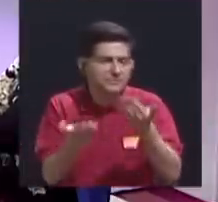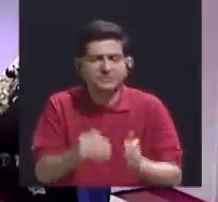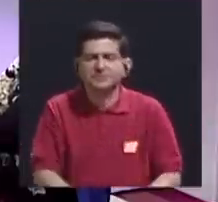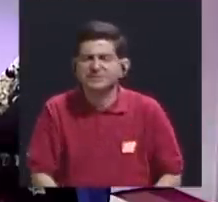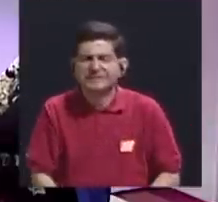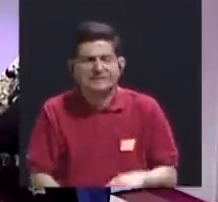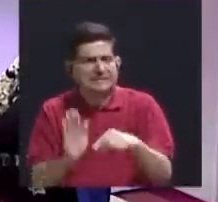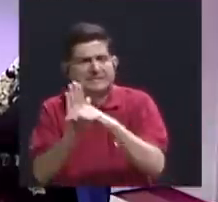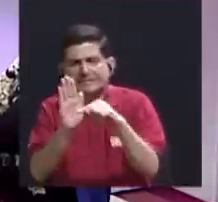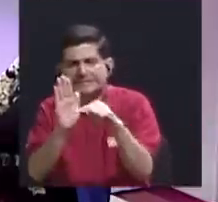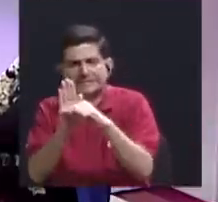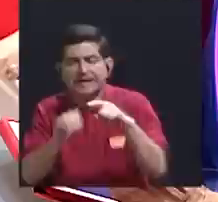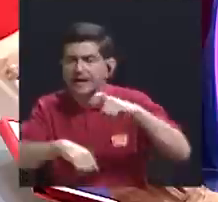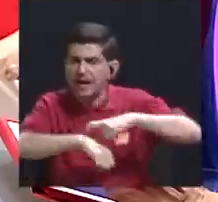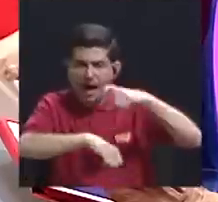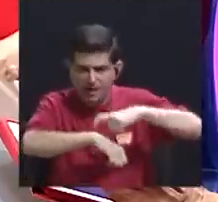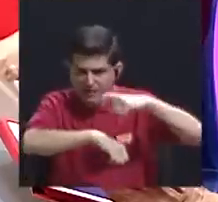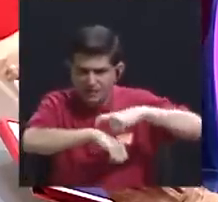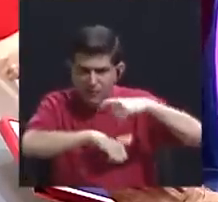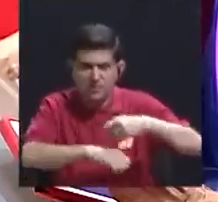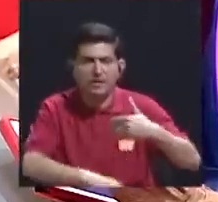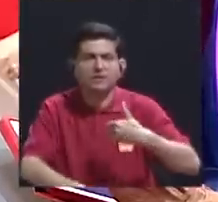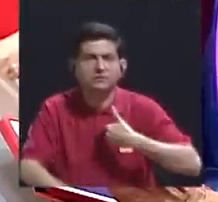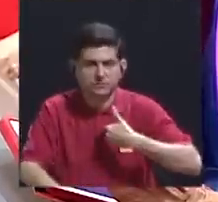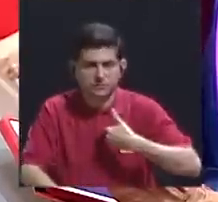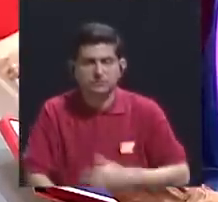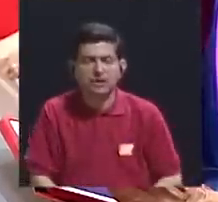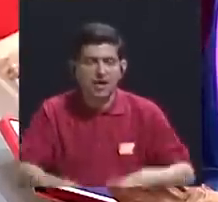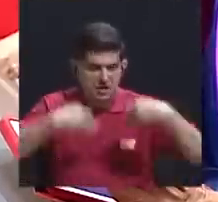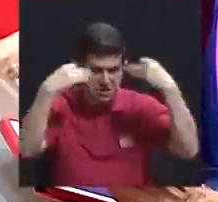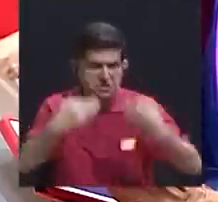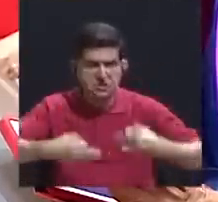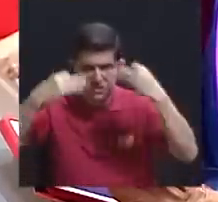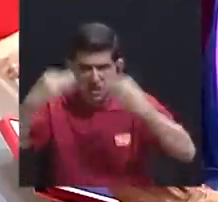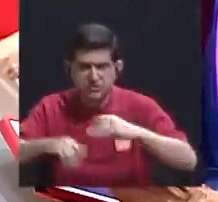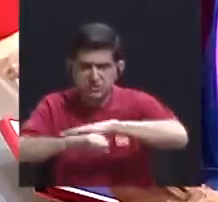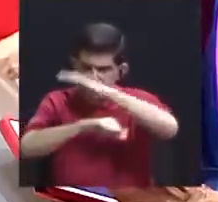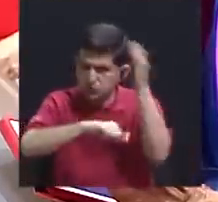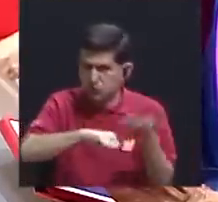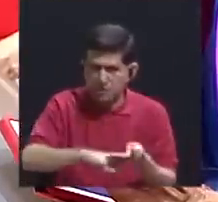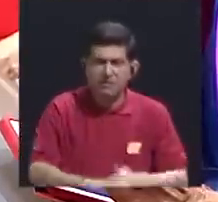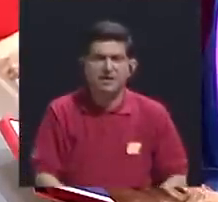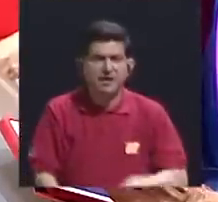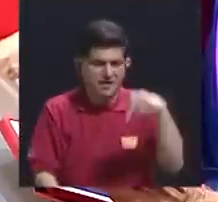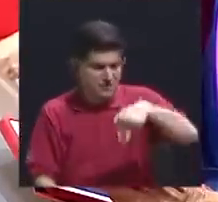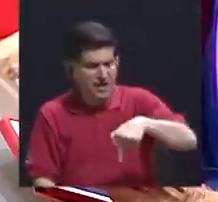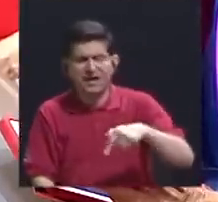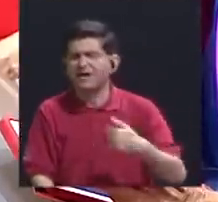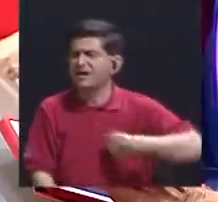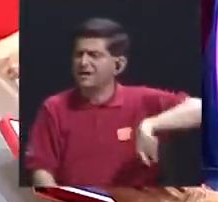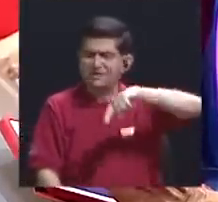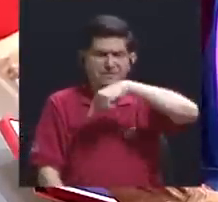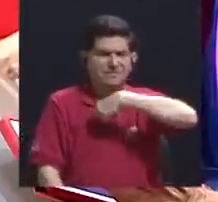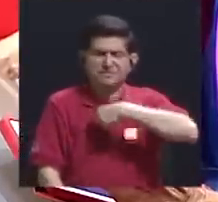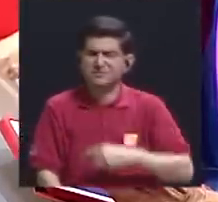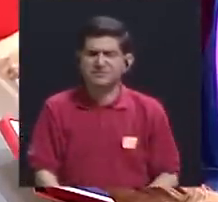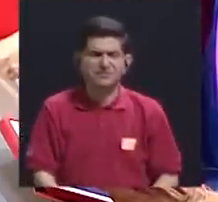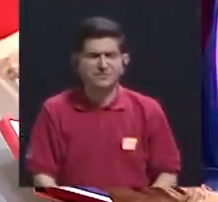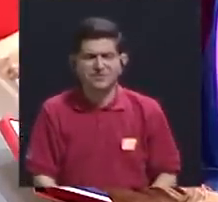desfavorables a la hora de tener de decidir tener un embarazo aquí no se está